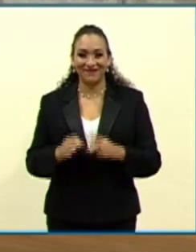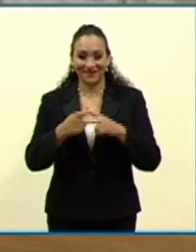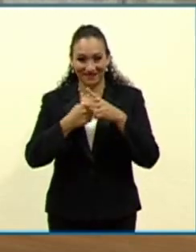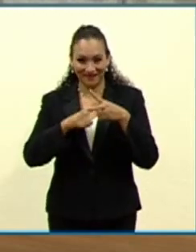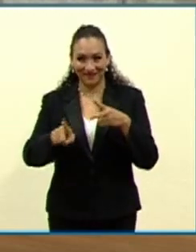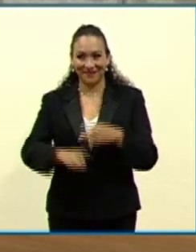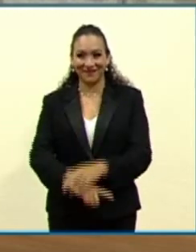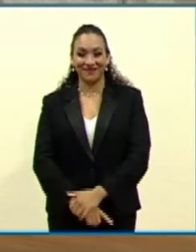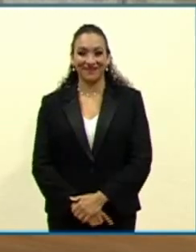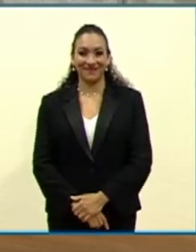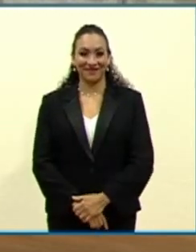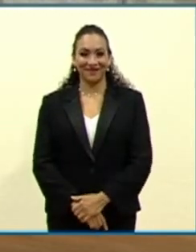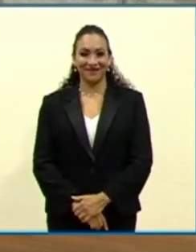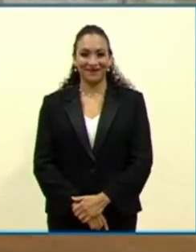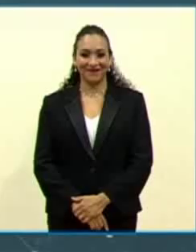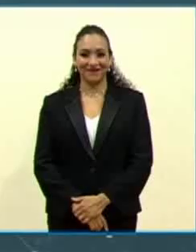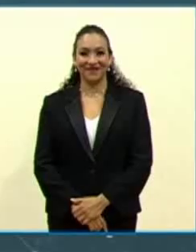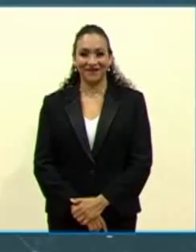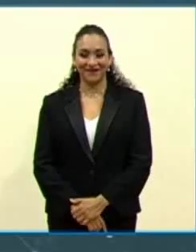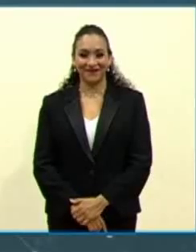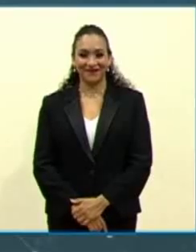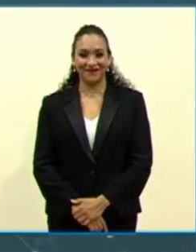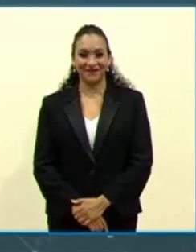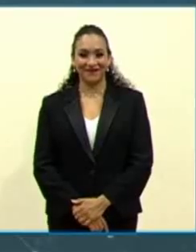sí, comenzamos.